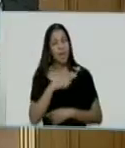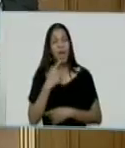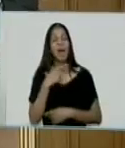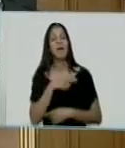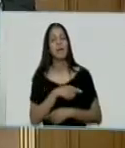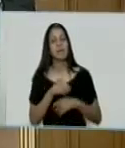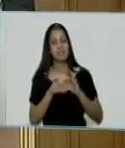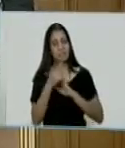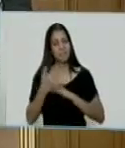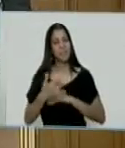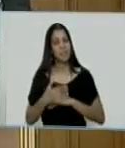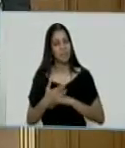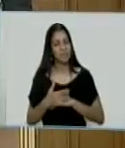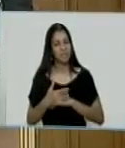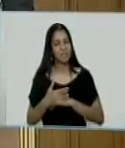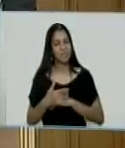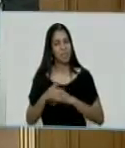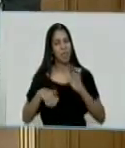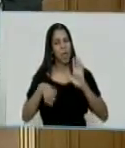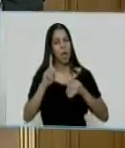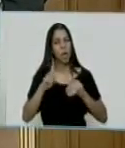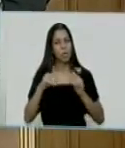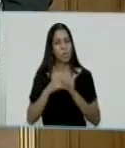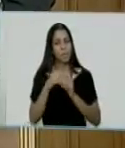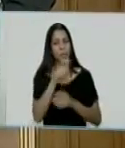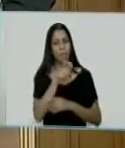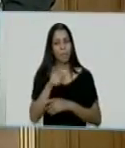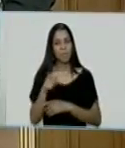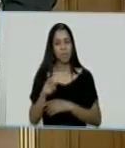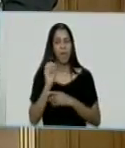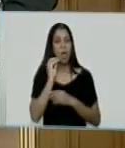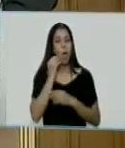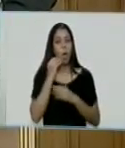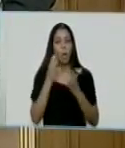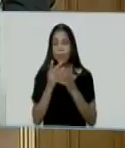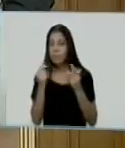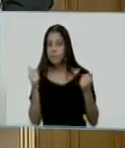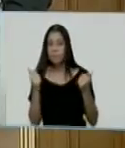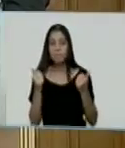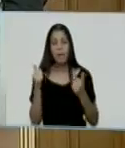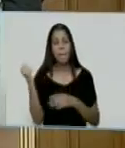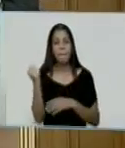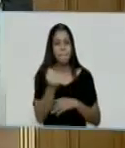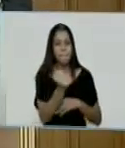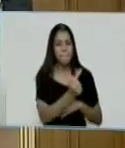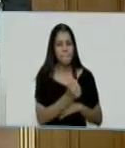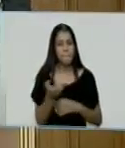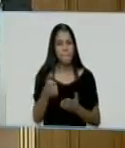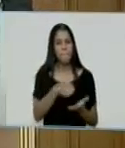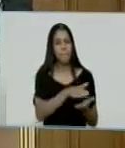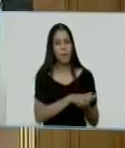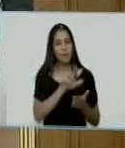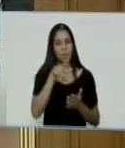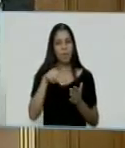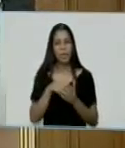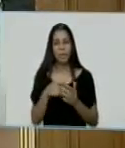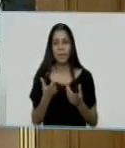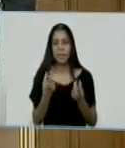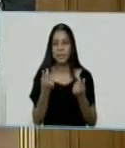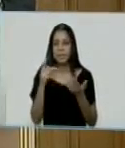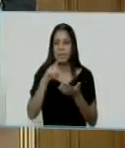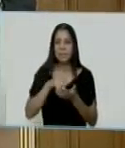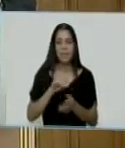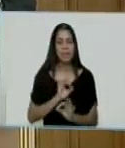de la derecha. ¿Recuerdan los más de 11.000 desaparecidos, jóvenes, muertos, de los cuales hay 3.000 que no han aparecido todavía?